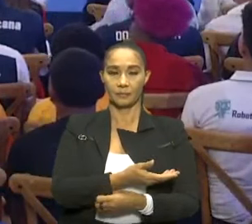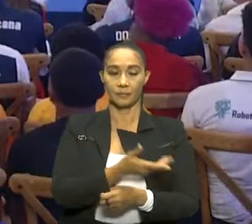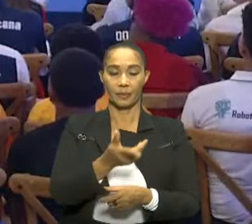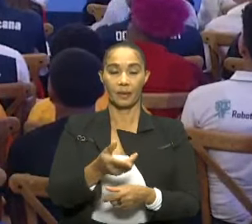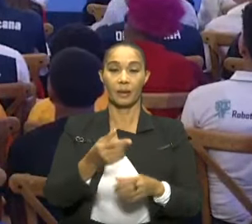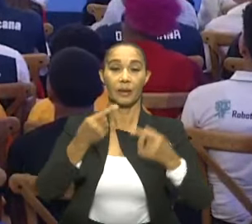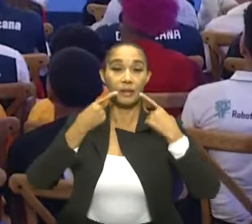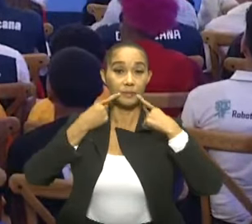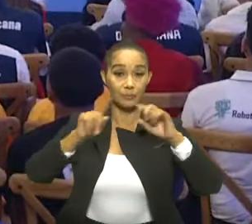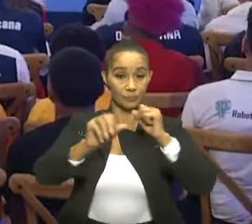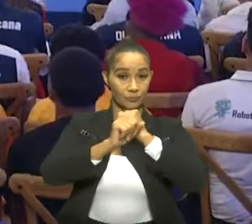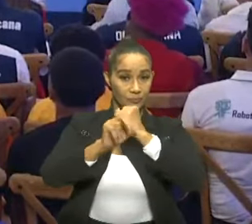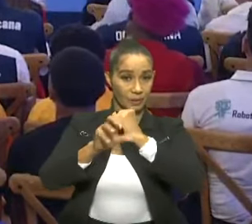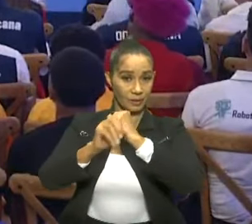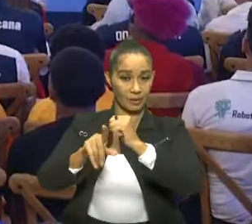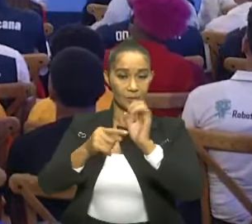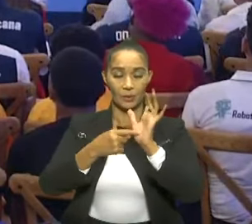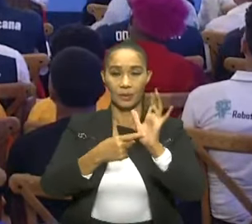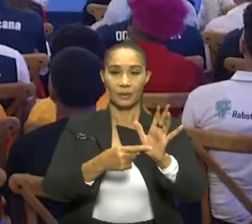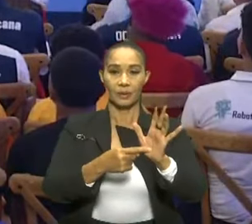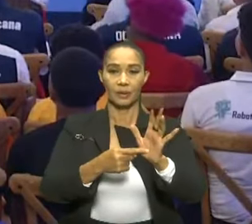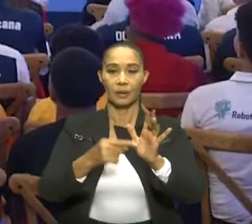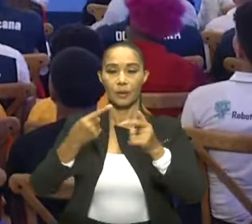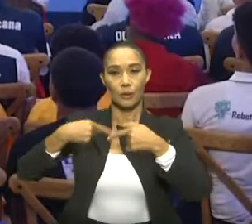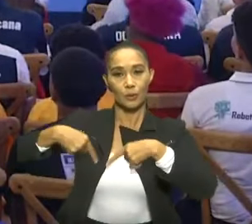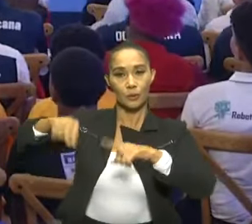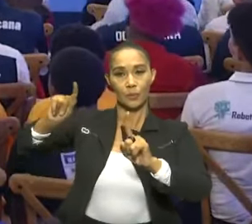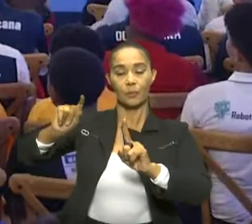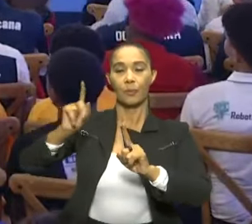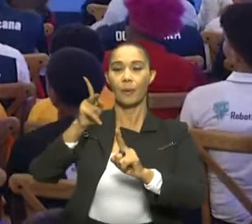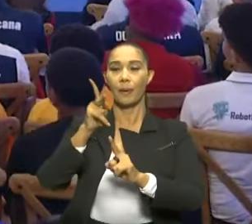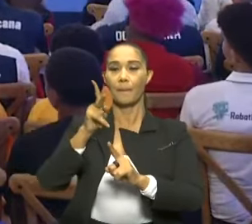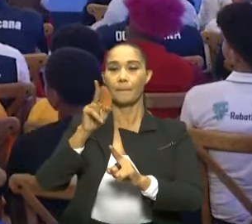el anuncio, la reiteración de rumbo a París